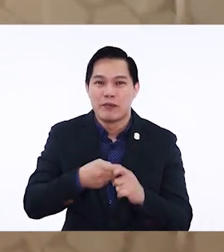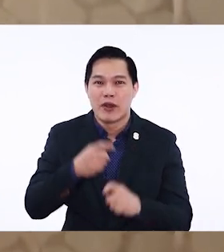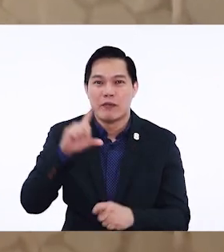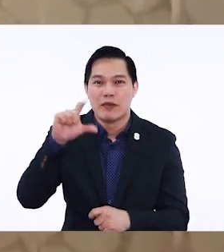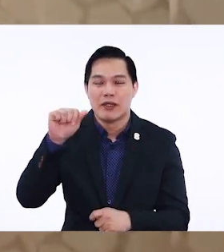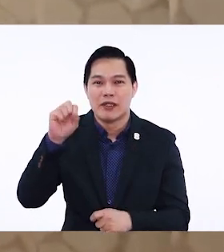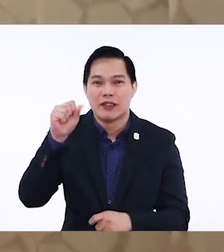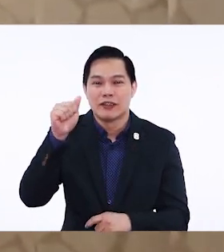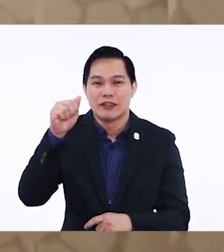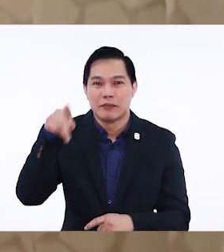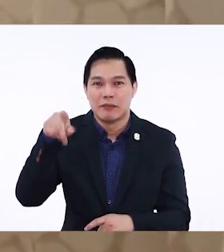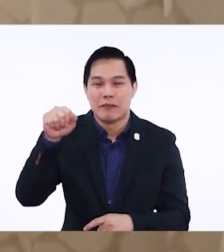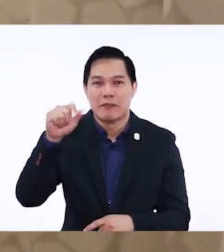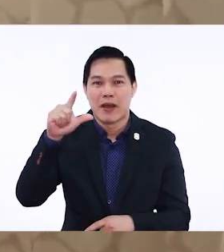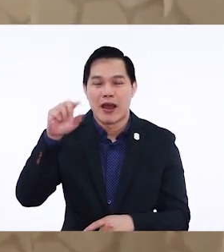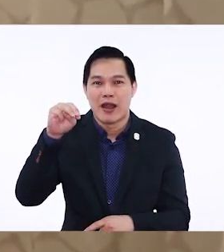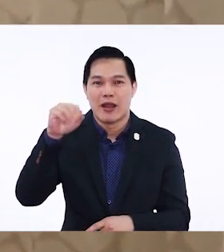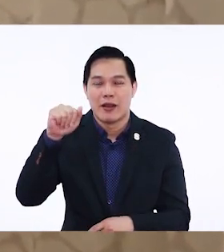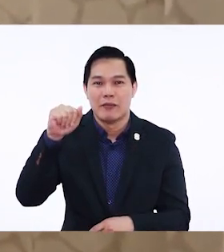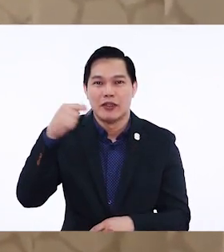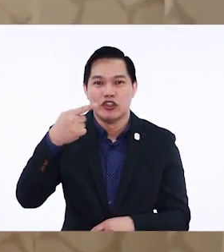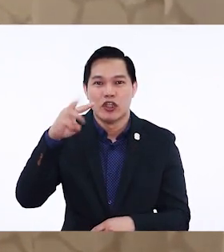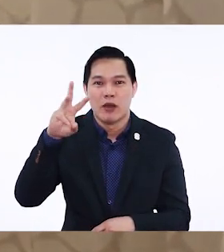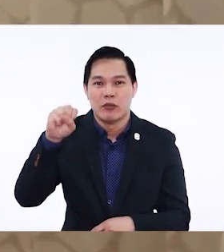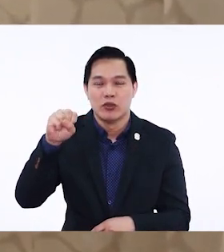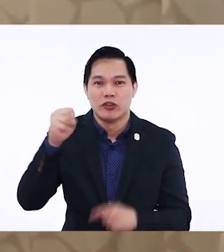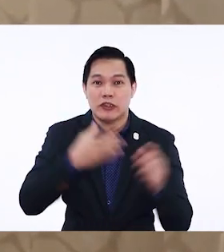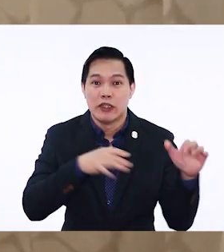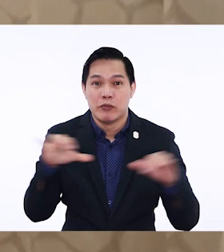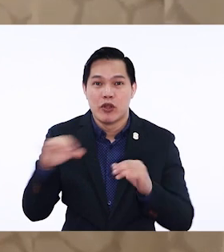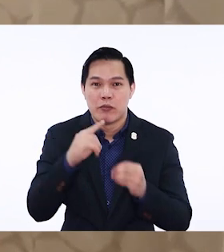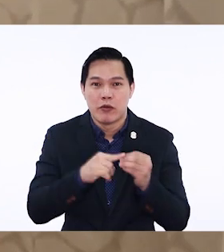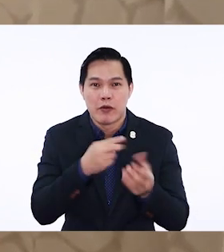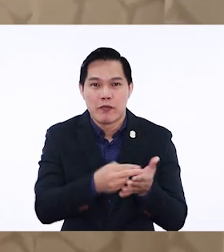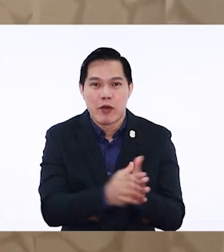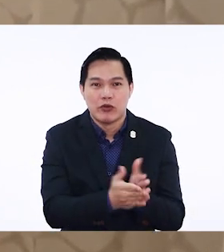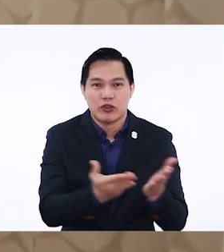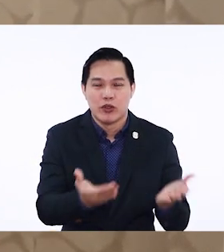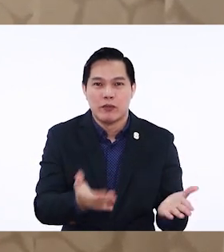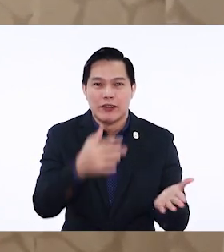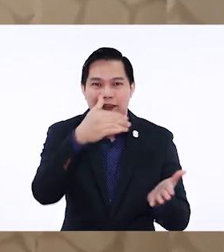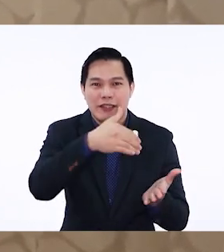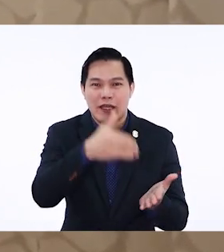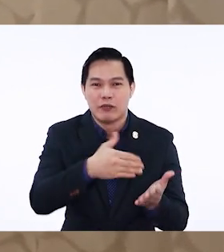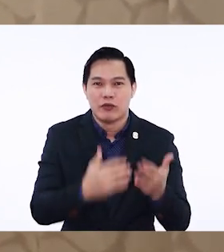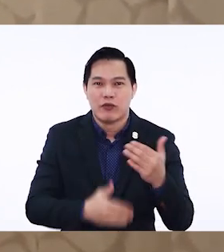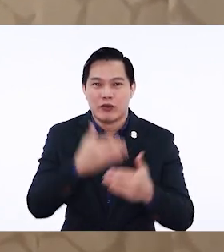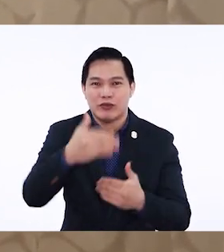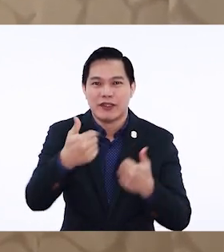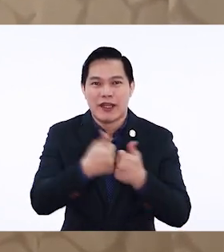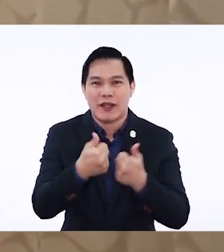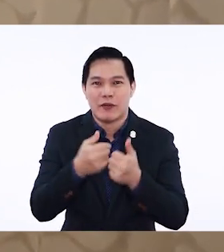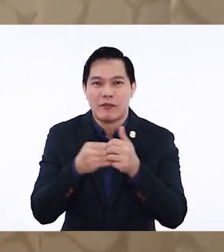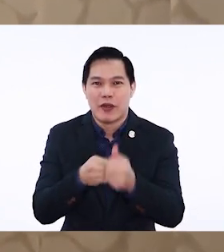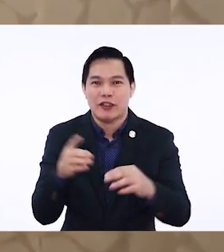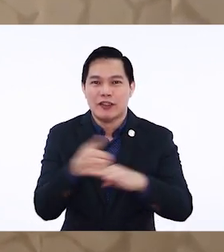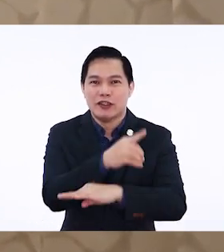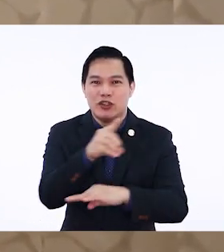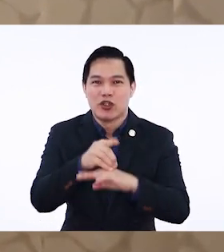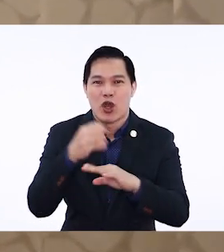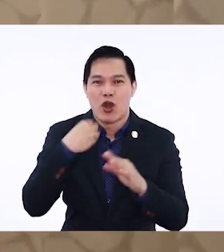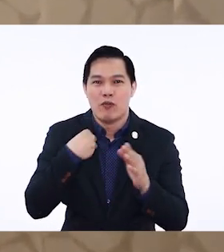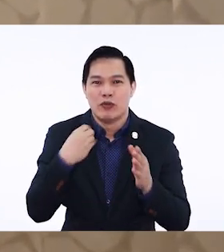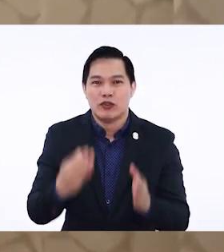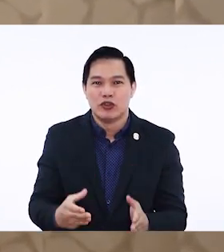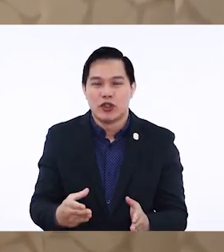Palmas. La actividad realizada consistió en un estudio bíblico seguido de unos juegos liderados por los oficiales del distrito de